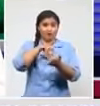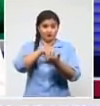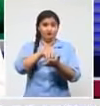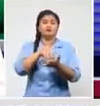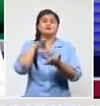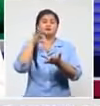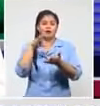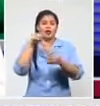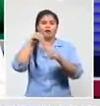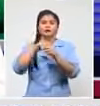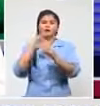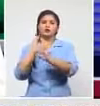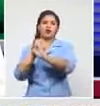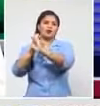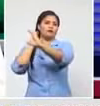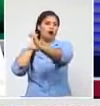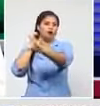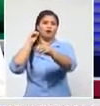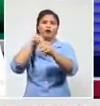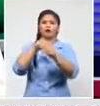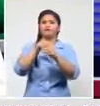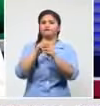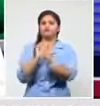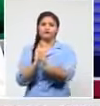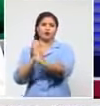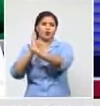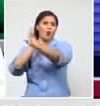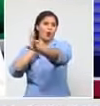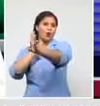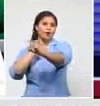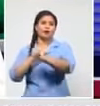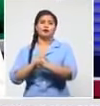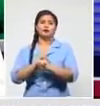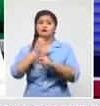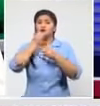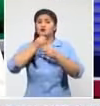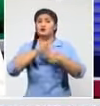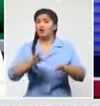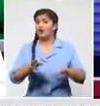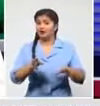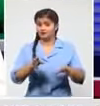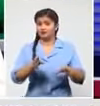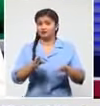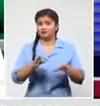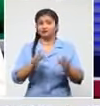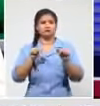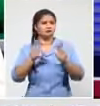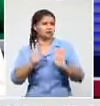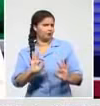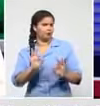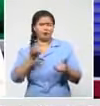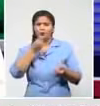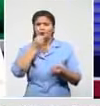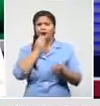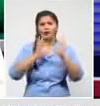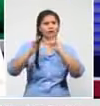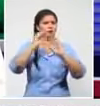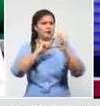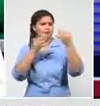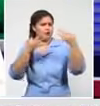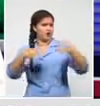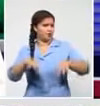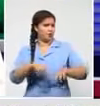en una cola, que podemos intercambiar en momentos determinados y que para